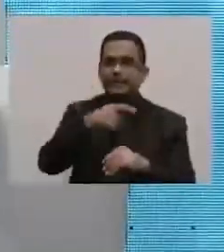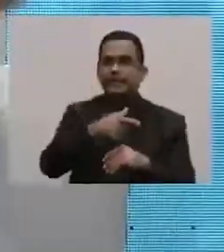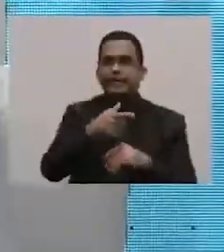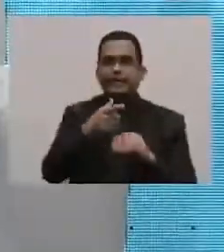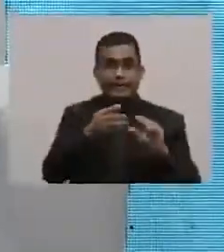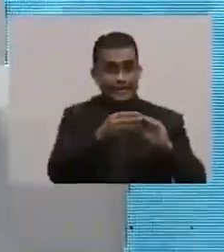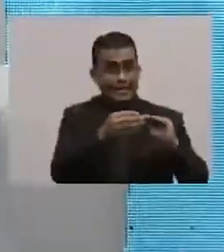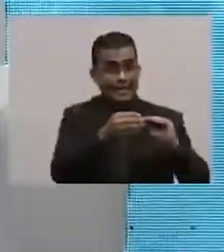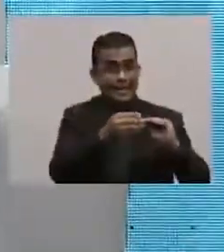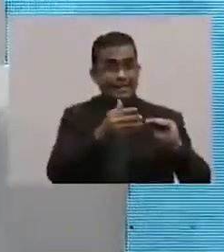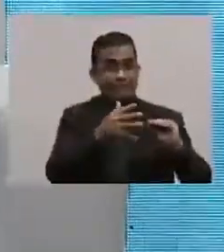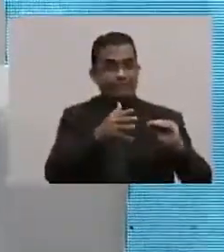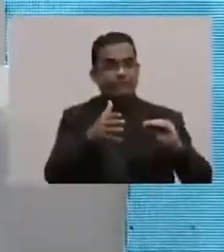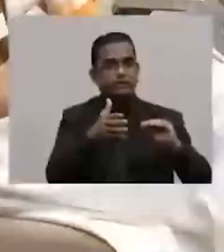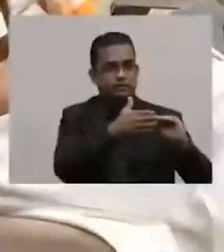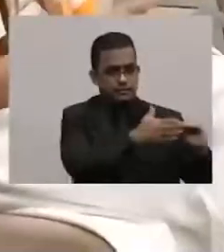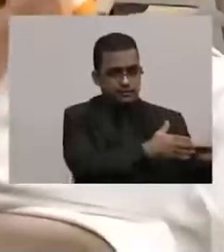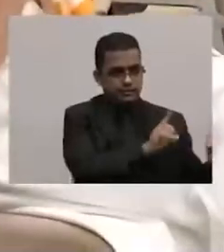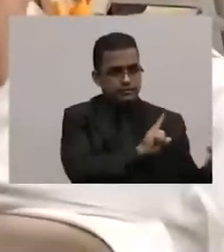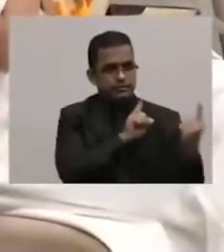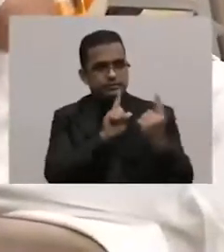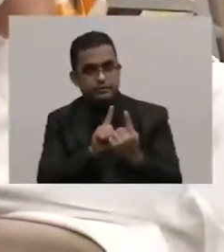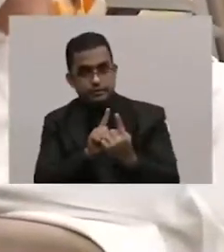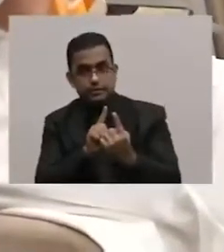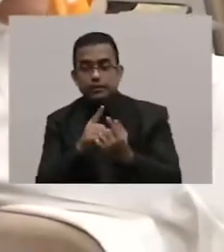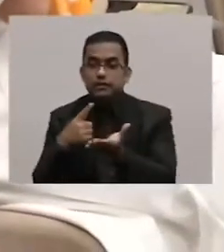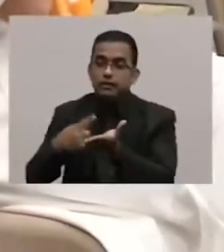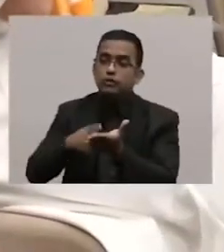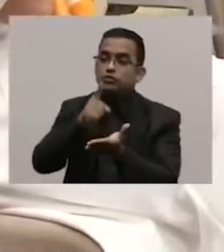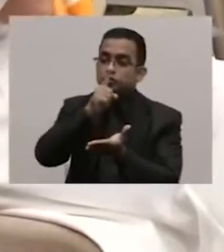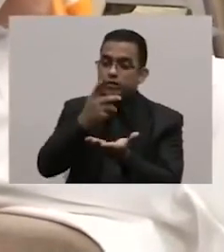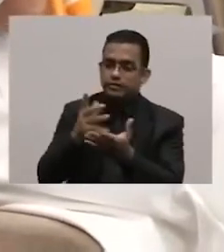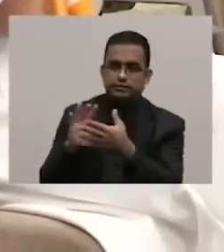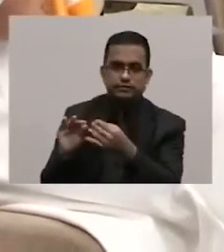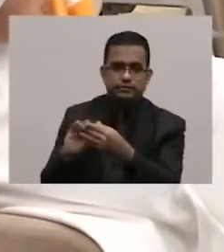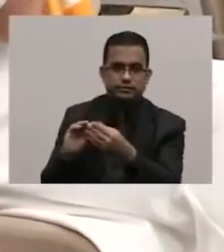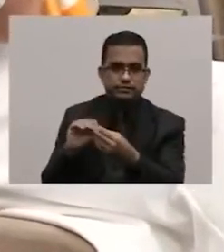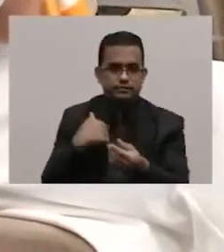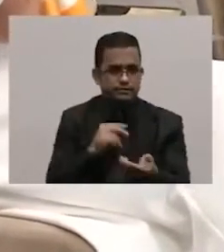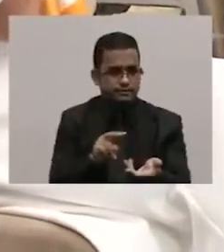una cosa y después te llama aparte y te dice, yo te voy a decir lo que realmente está pasando.